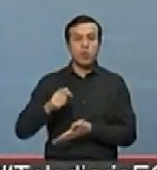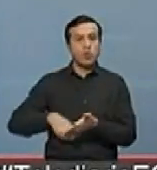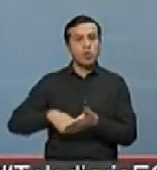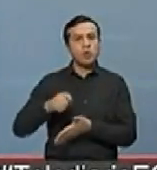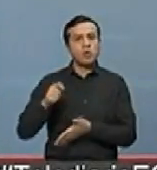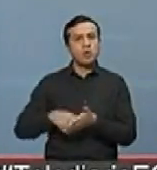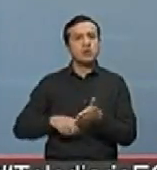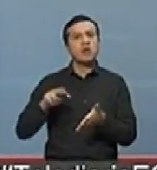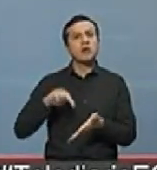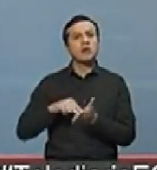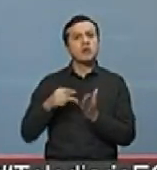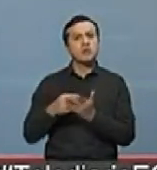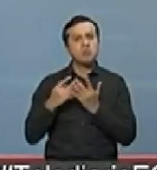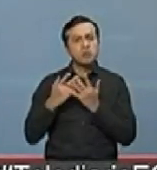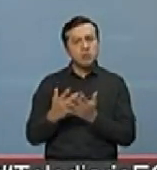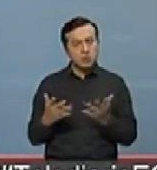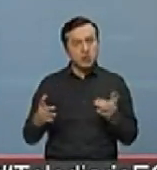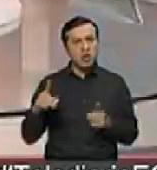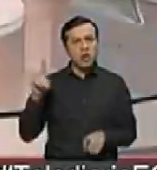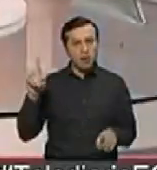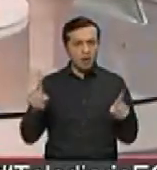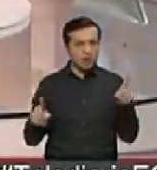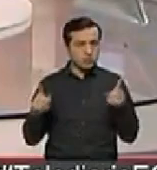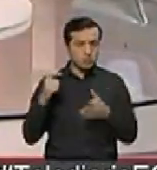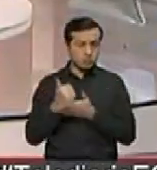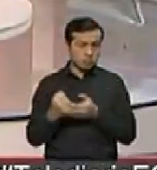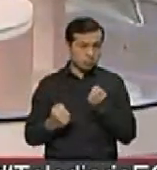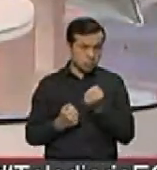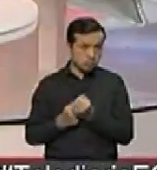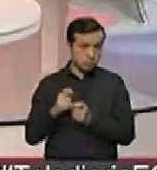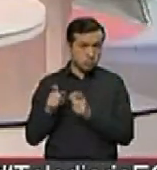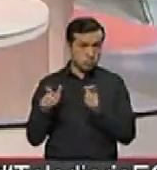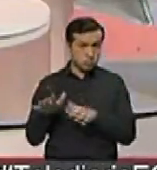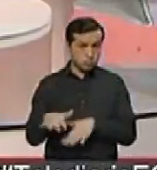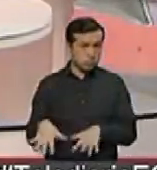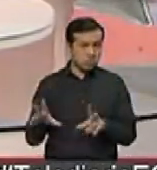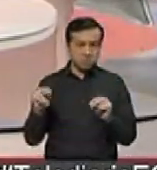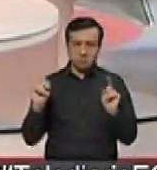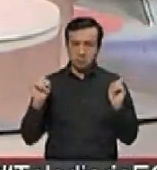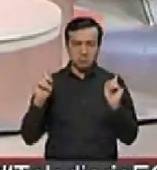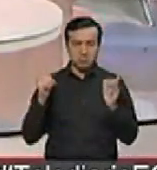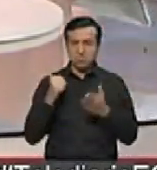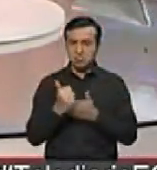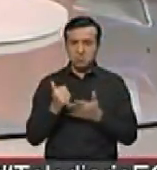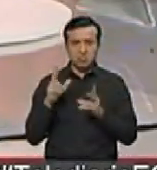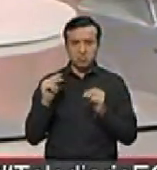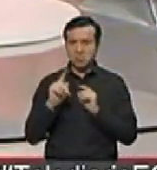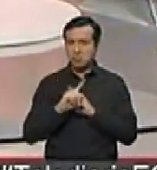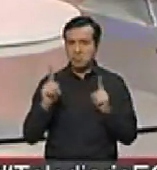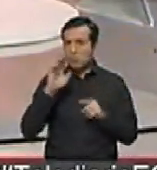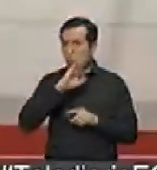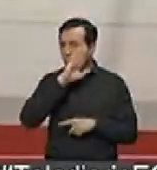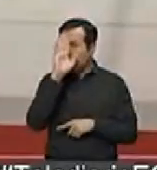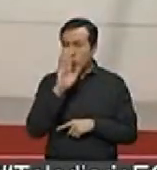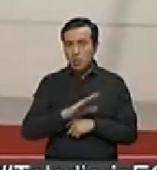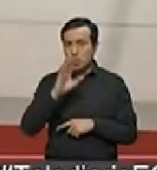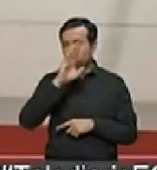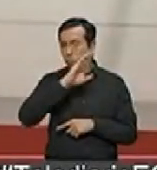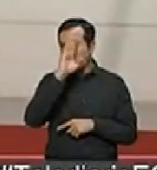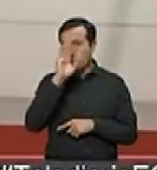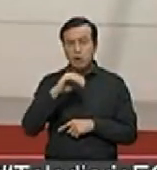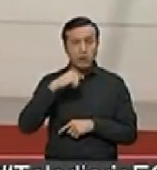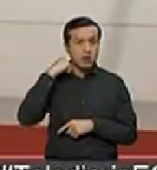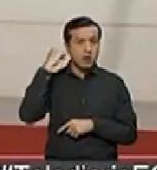implica esto? ¿Quitar ciertos beneficios que tenían los trabajadores? No, ningún beneficio será quitado. El gobierno nacional jamás va en la línea de quitar